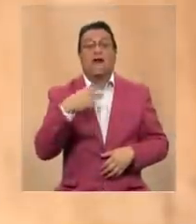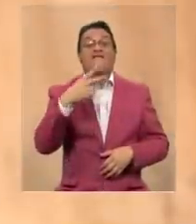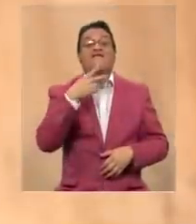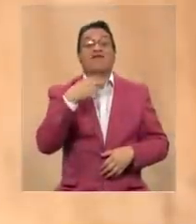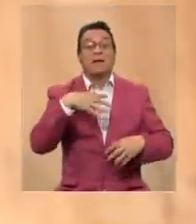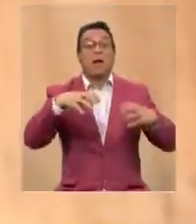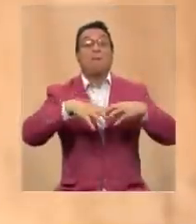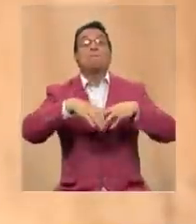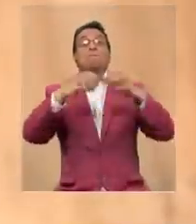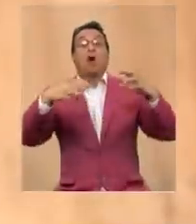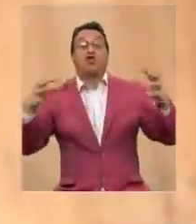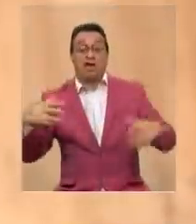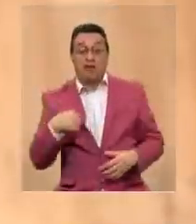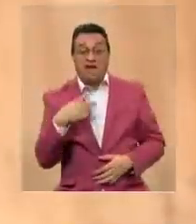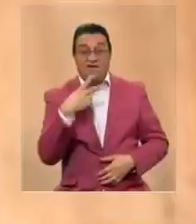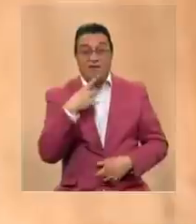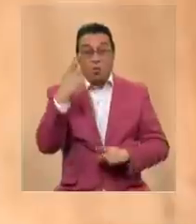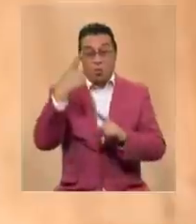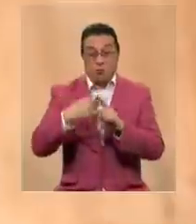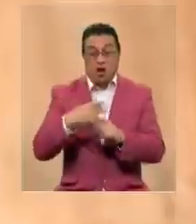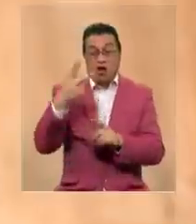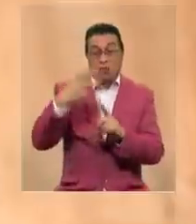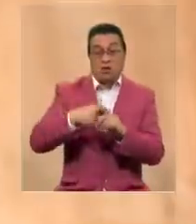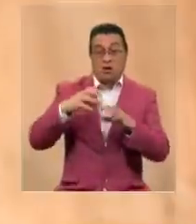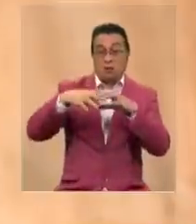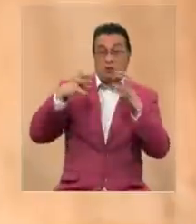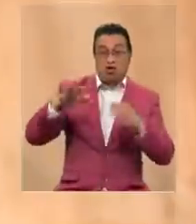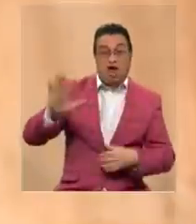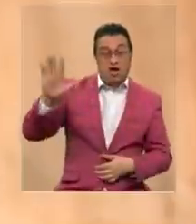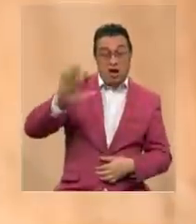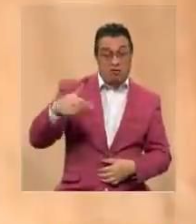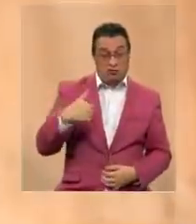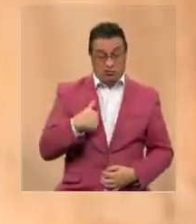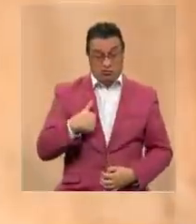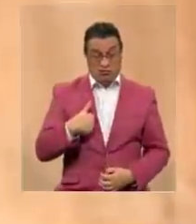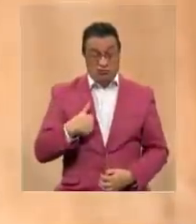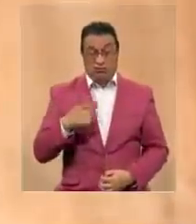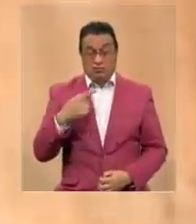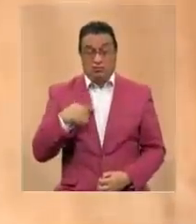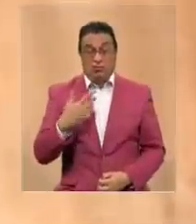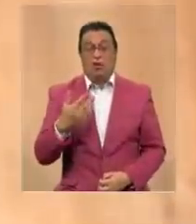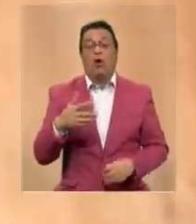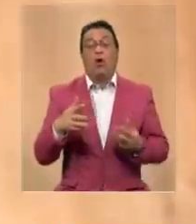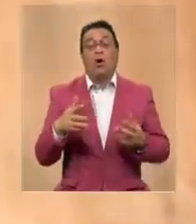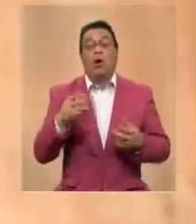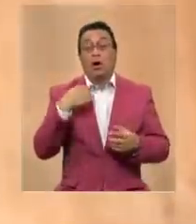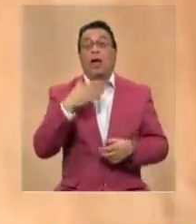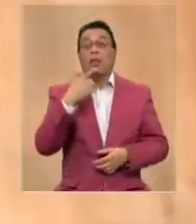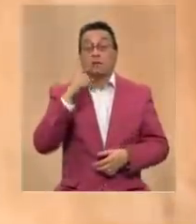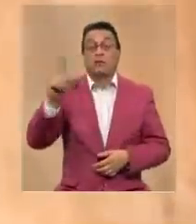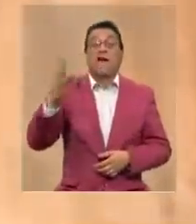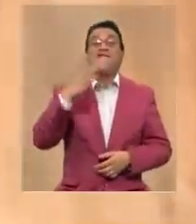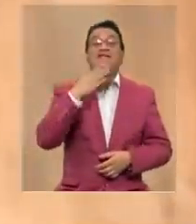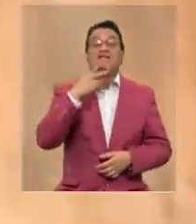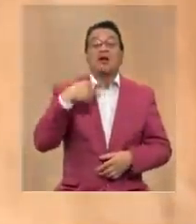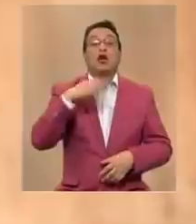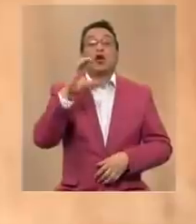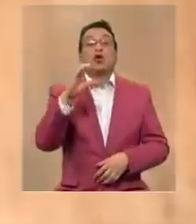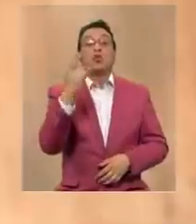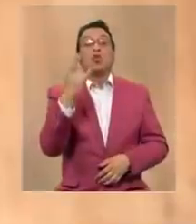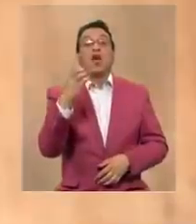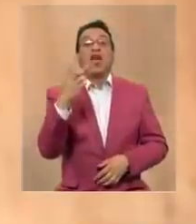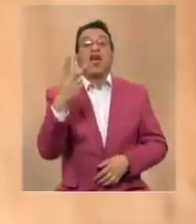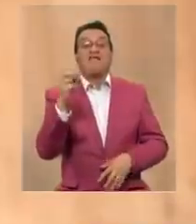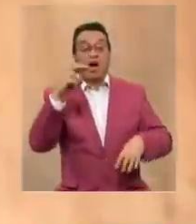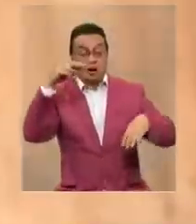en la montaña, un mes, dos meses en la montaña, y que supuestamente allá yo tenía una cueva y